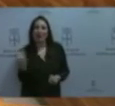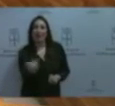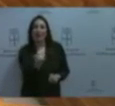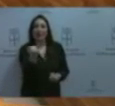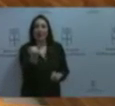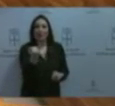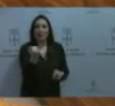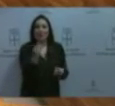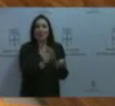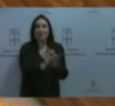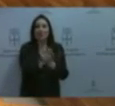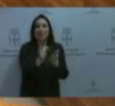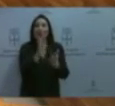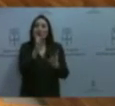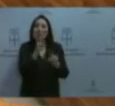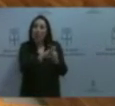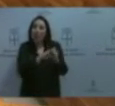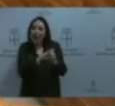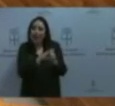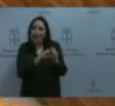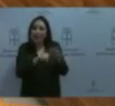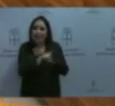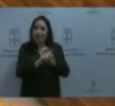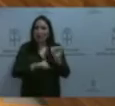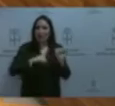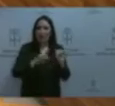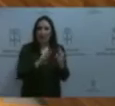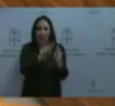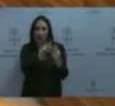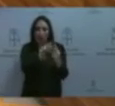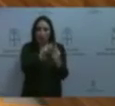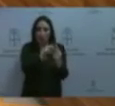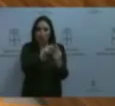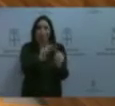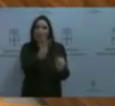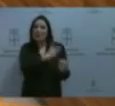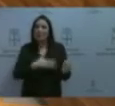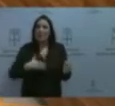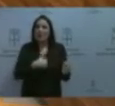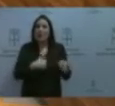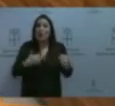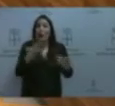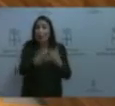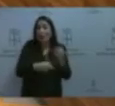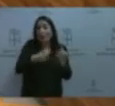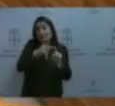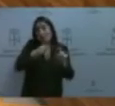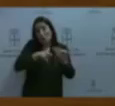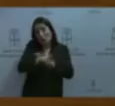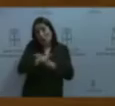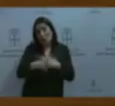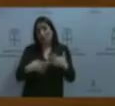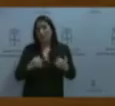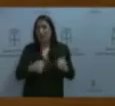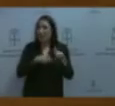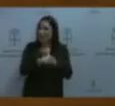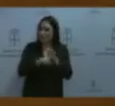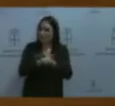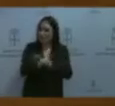só de áreas de xestión clínica, xefatures e áreas de xestión clínica, y del papel que tienen para gestionar los recursos sanitarios,